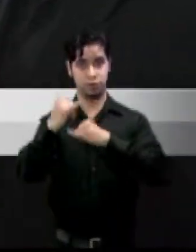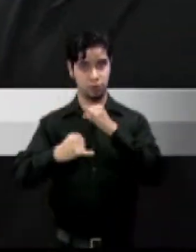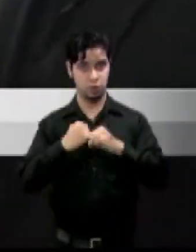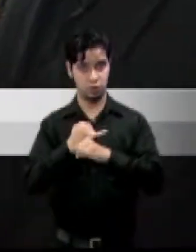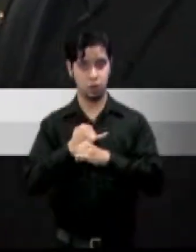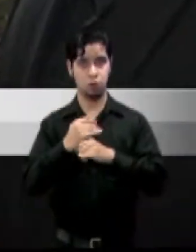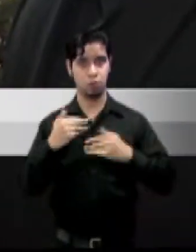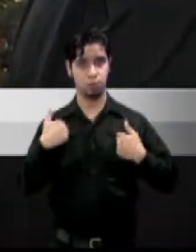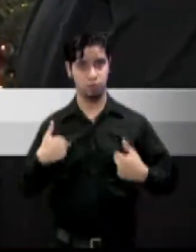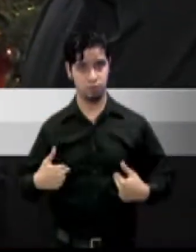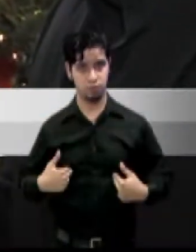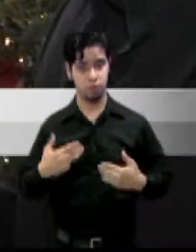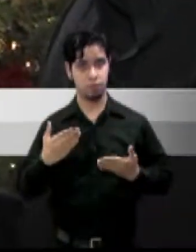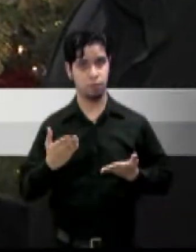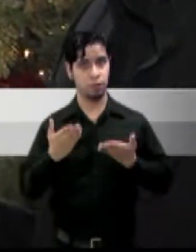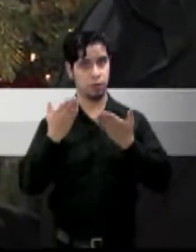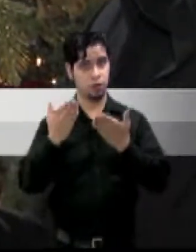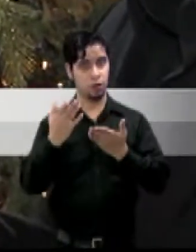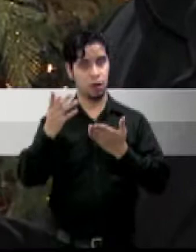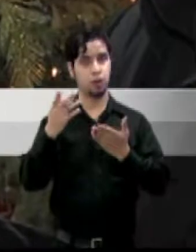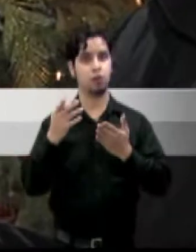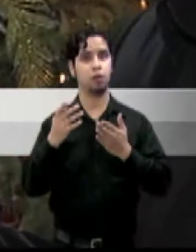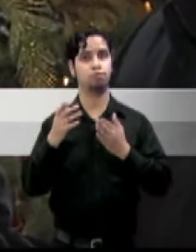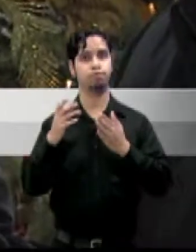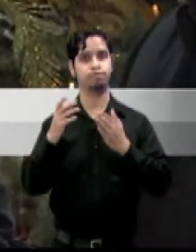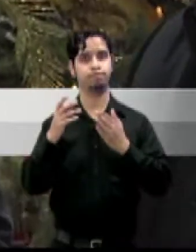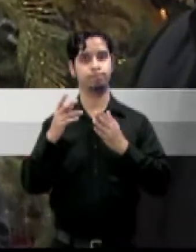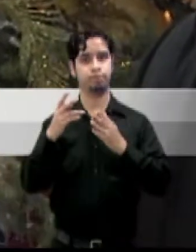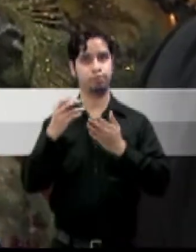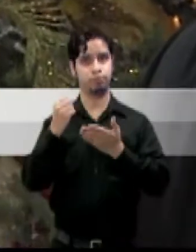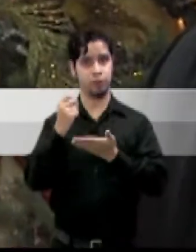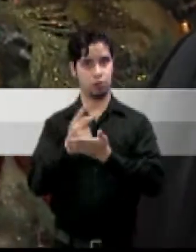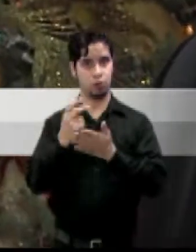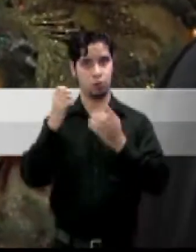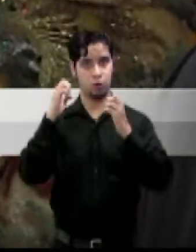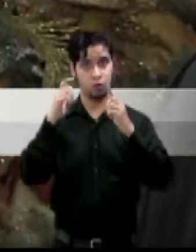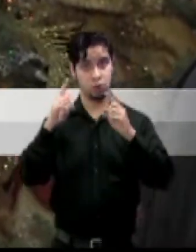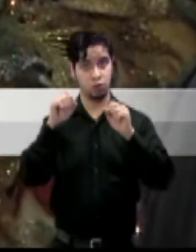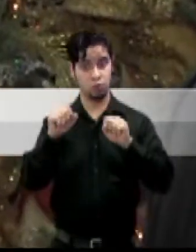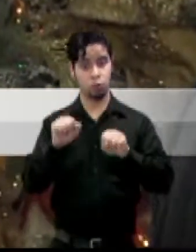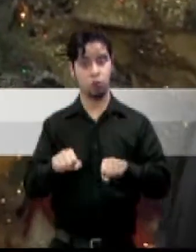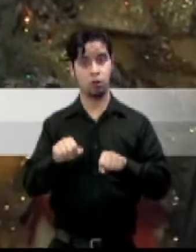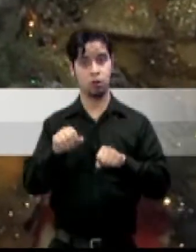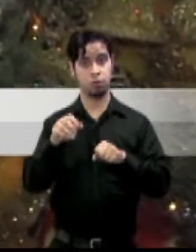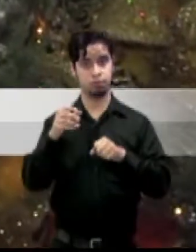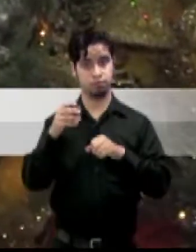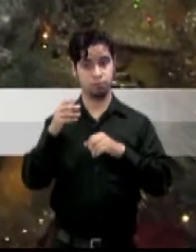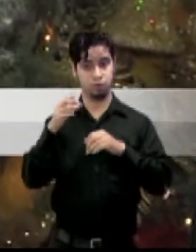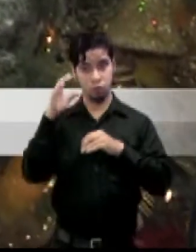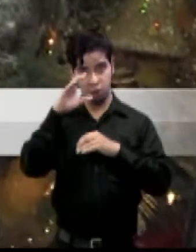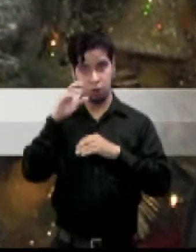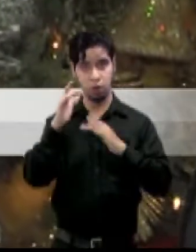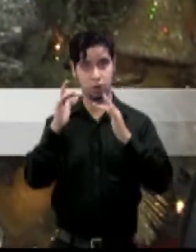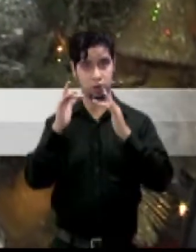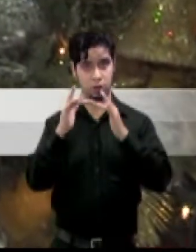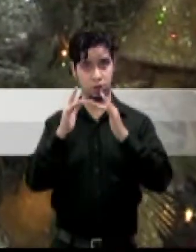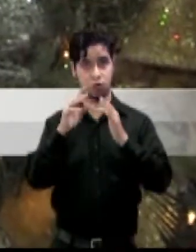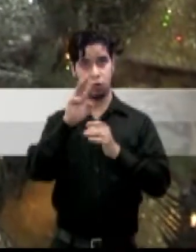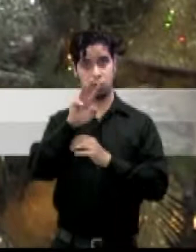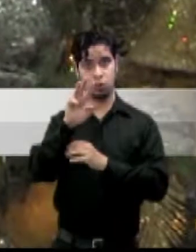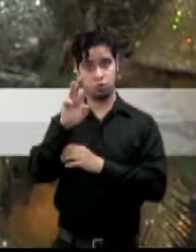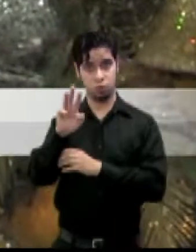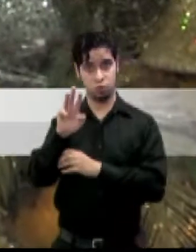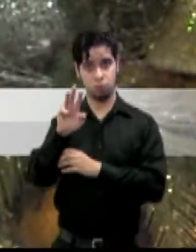Civiles presenta esta herramienta educativa que pueden identificar a través de la web, acceder a través de la web